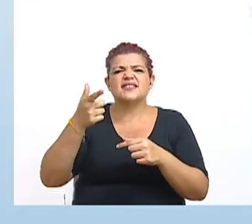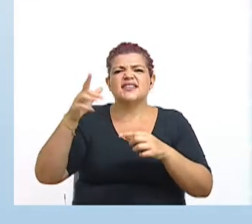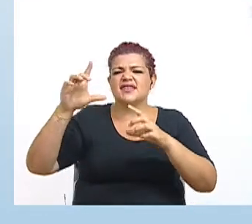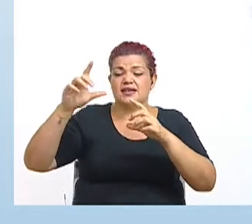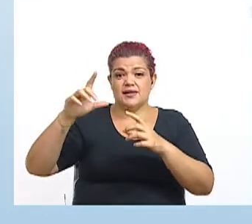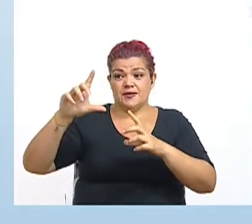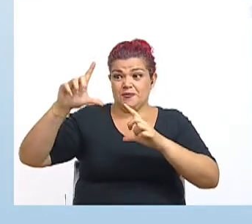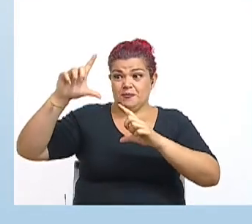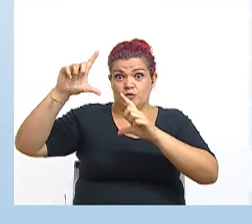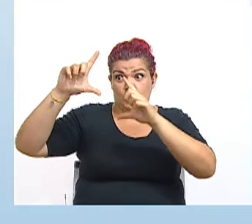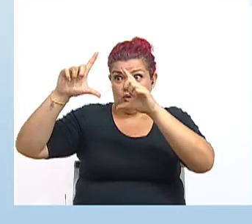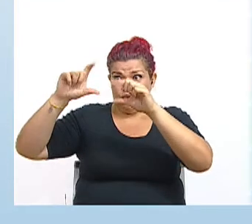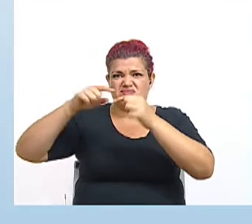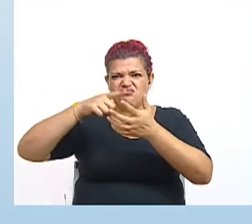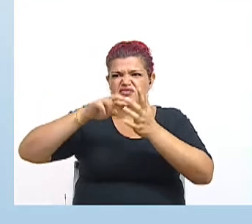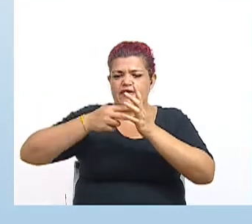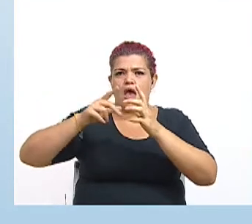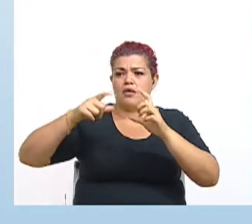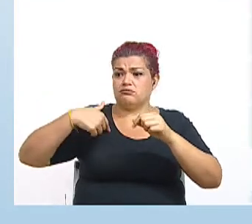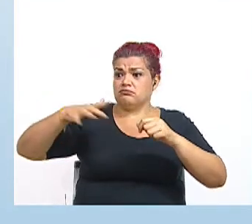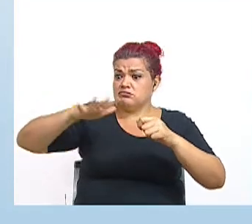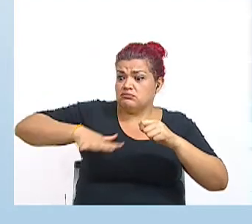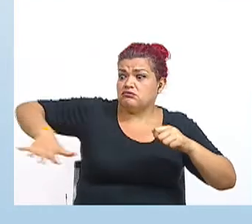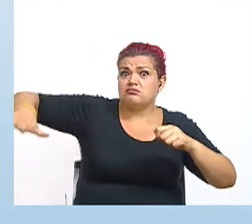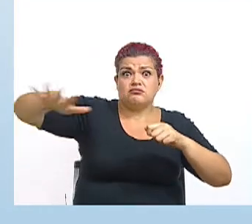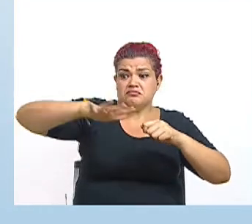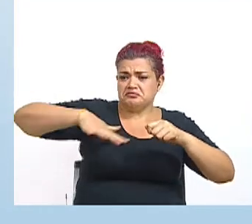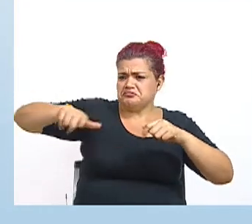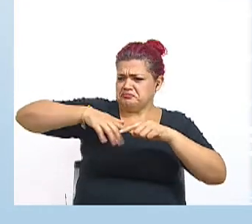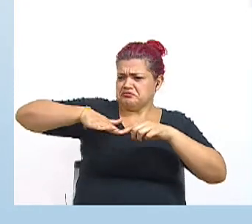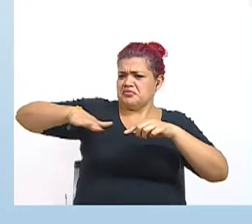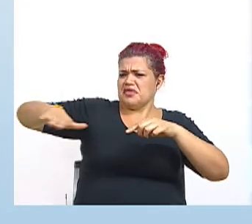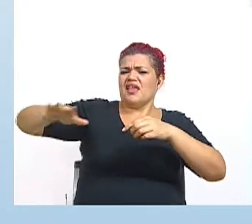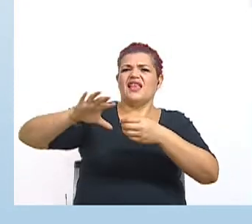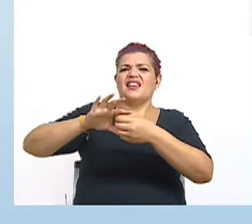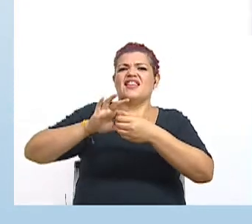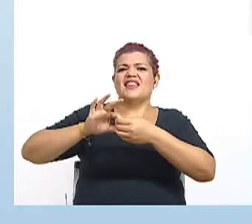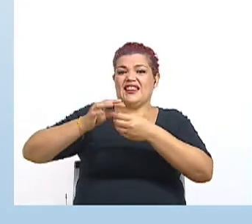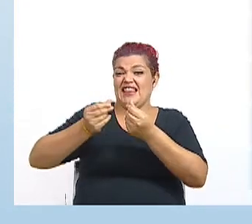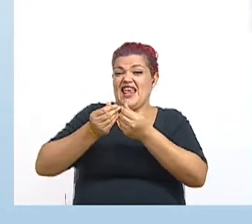ecológica consiste en una traducción a hectáreas de la cantidad de tierra